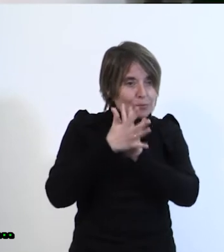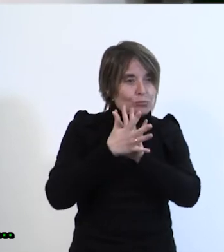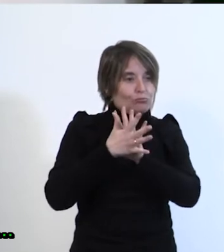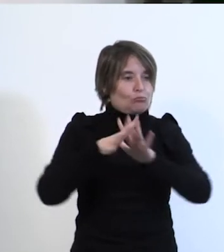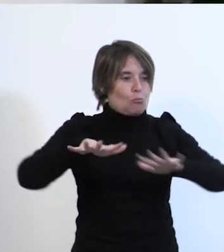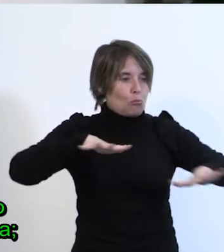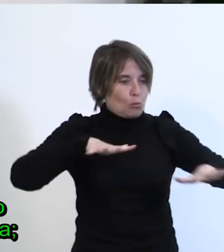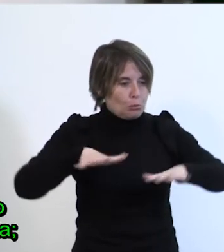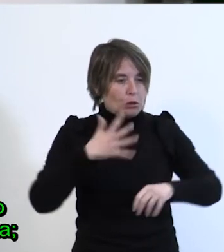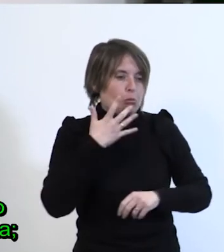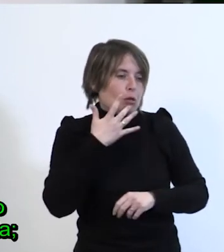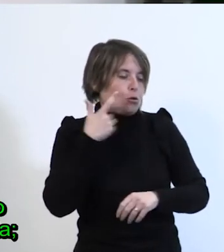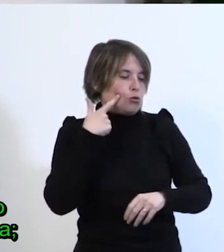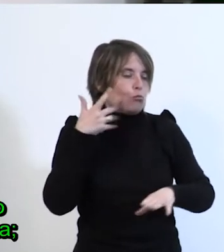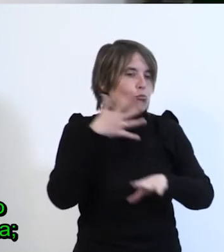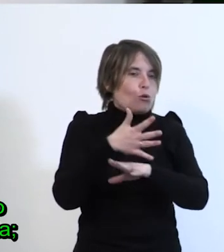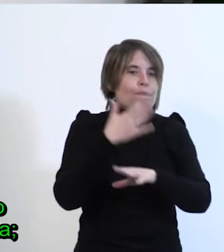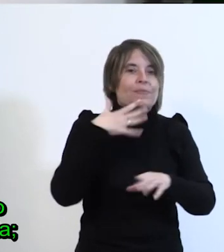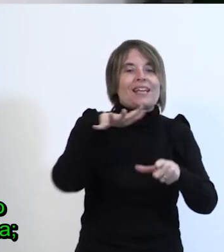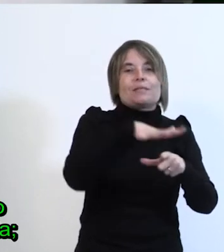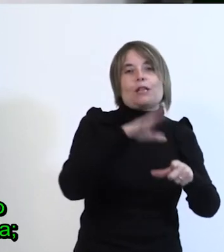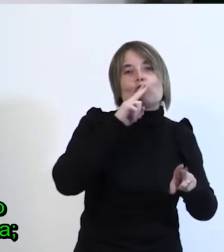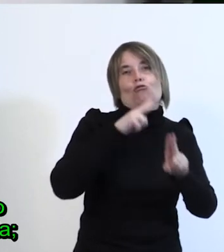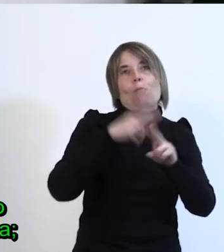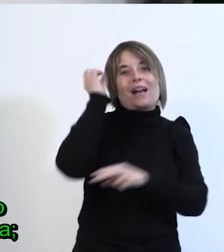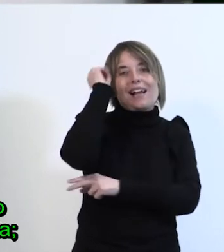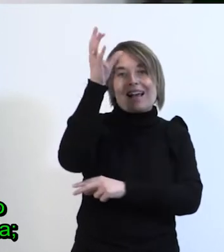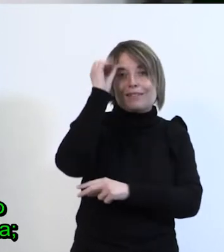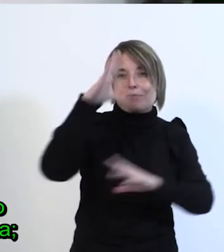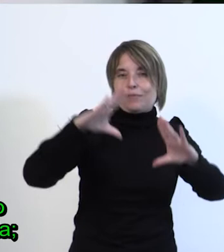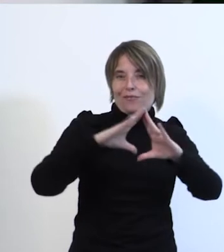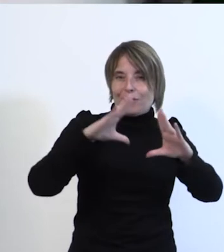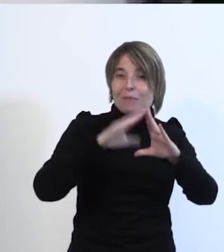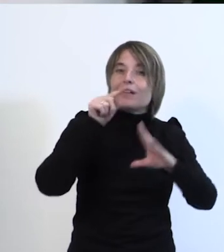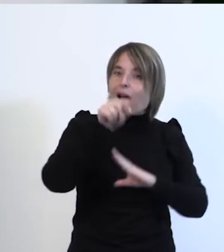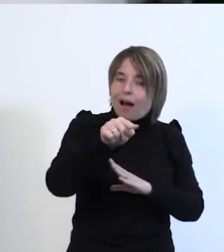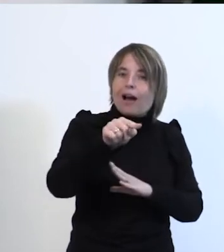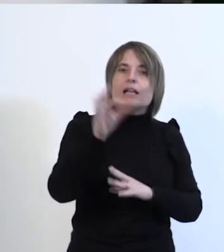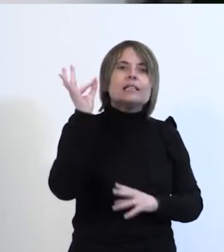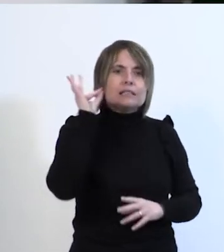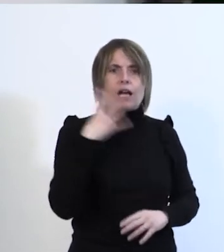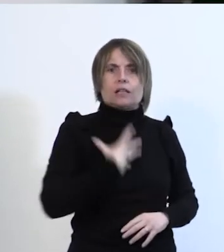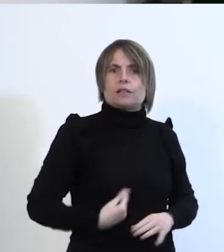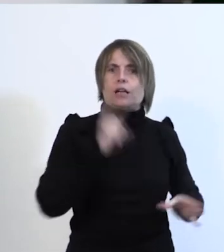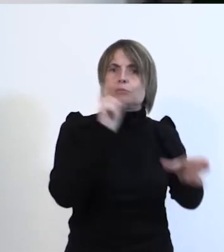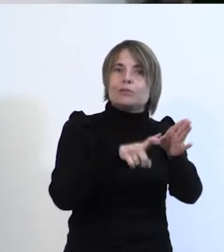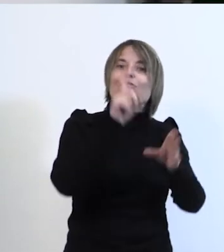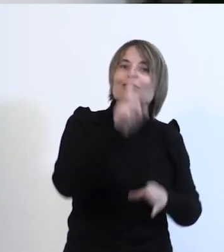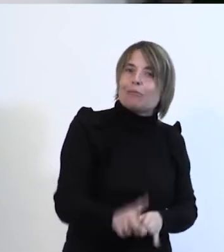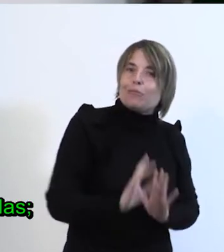de movimiento, por ejemplo, yo voy a un espacio que llamamos Asamblea Feminista, ahí están las chicas